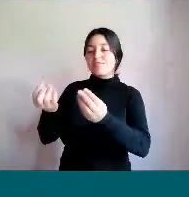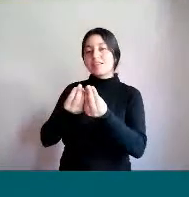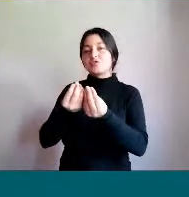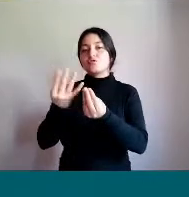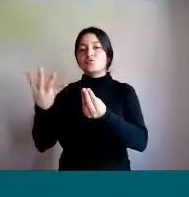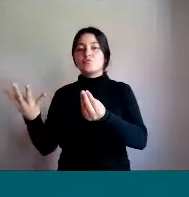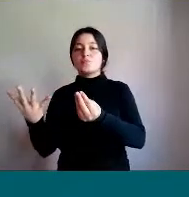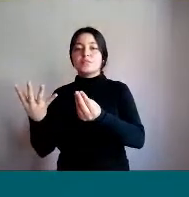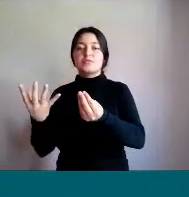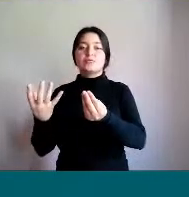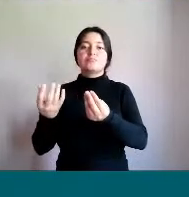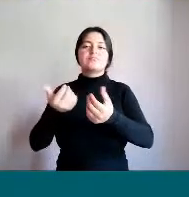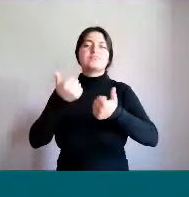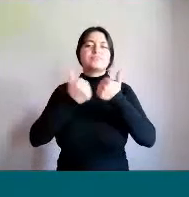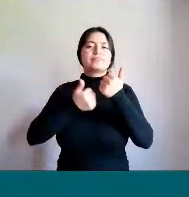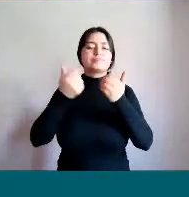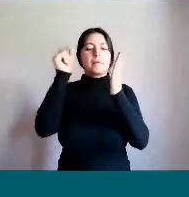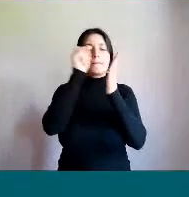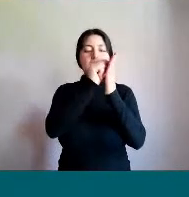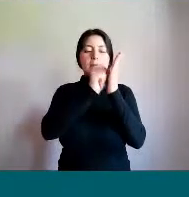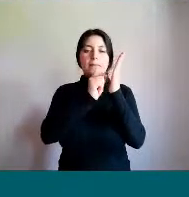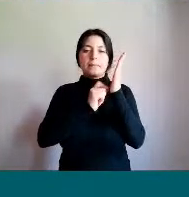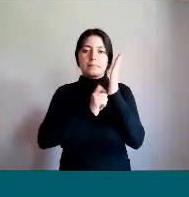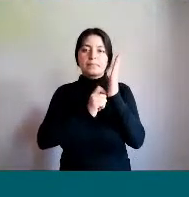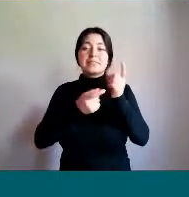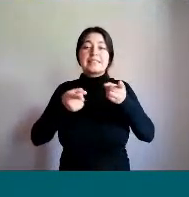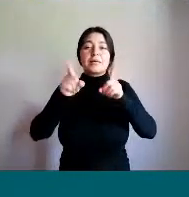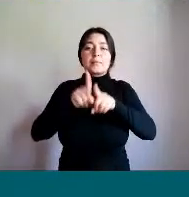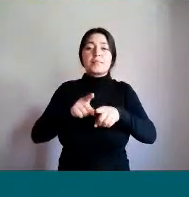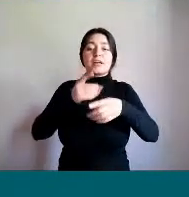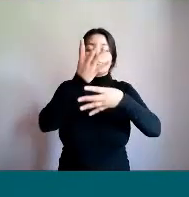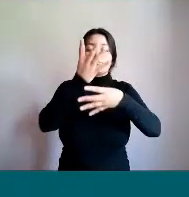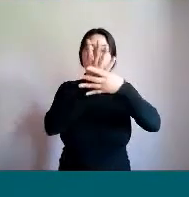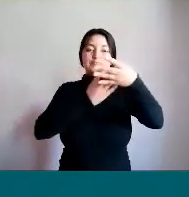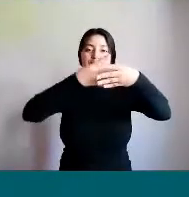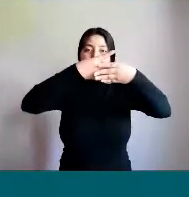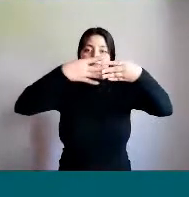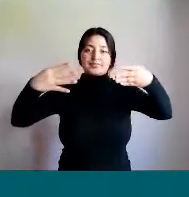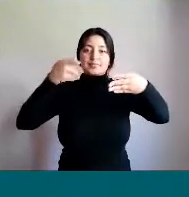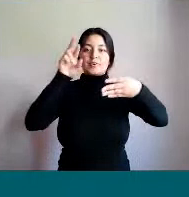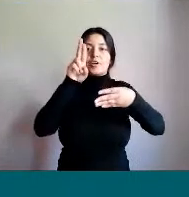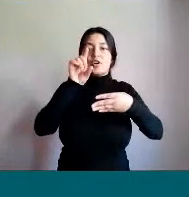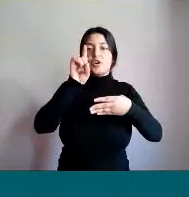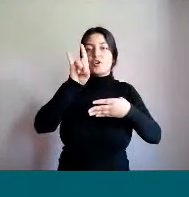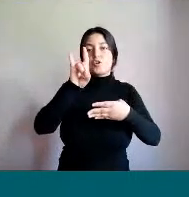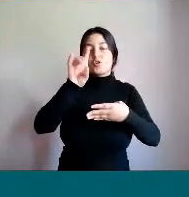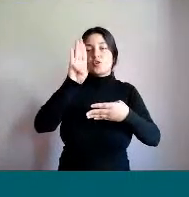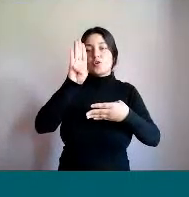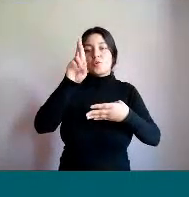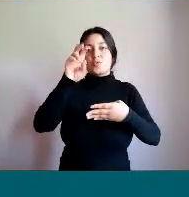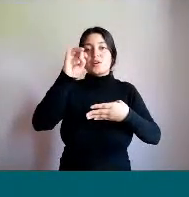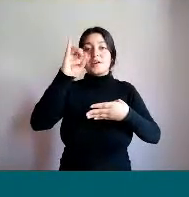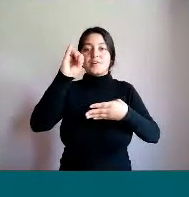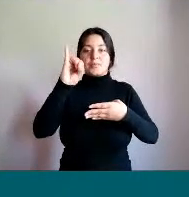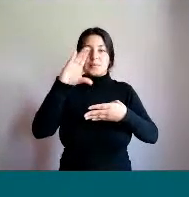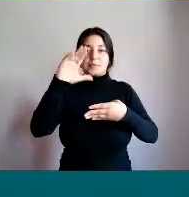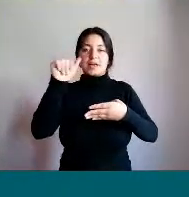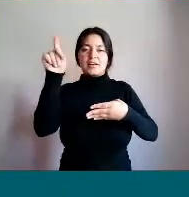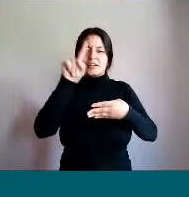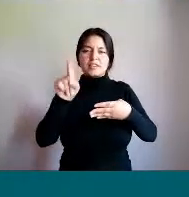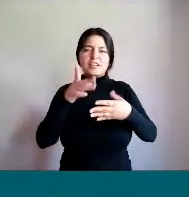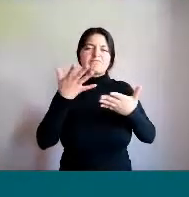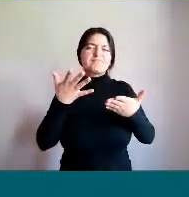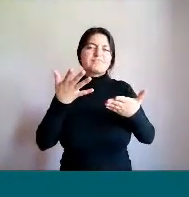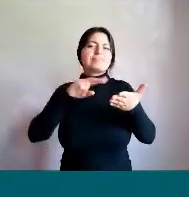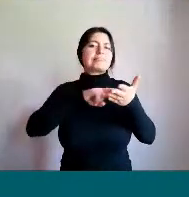rica. Para las rúbricas, y a mí me encanta, un complemento de Google que se llama Corrubric, que te lo va a automatizar.